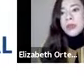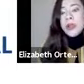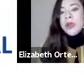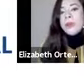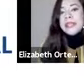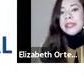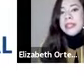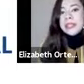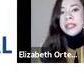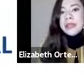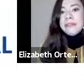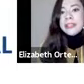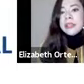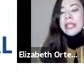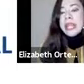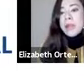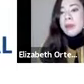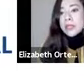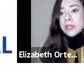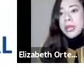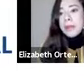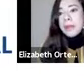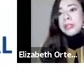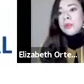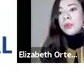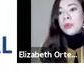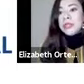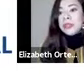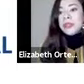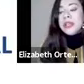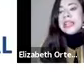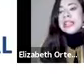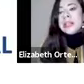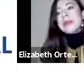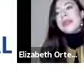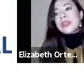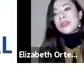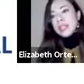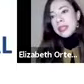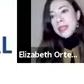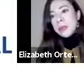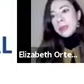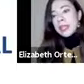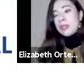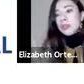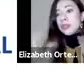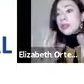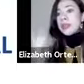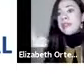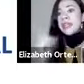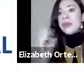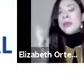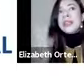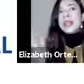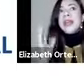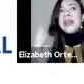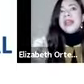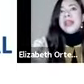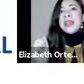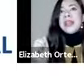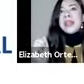desplazamiento. Un paciente que tiene una afección en el campo visual, la parte del movimiento se va a ver reducida porque de pronto todavía no